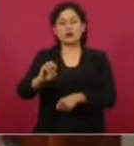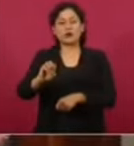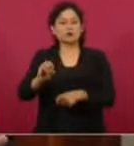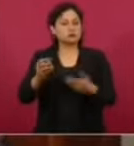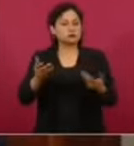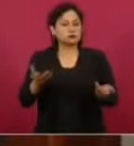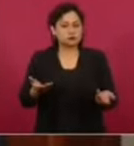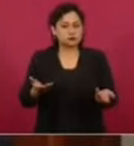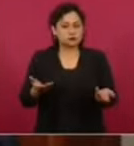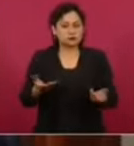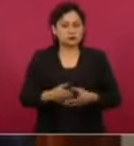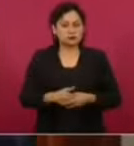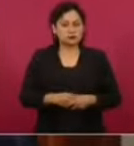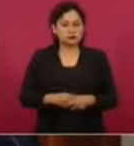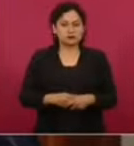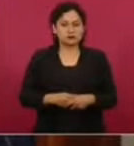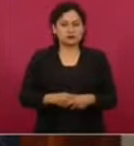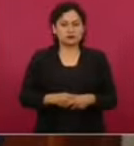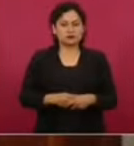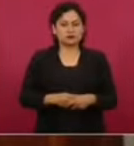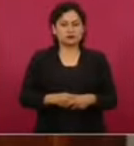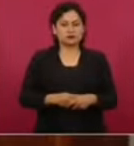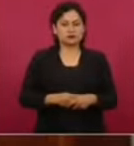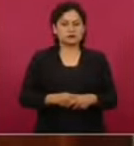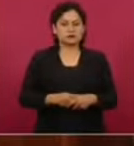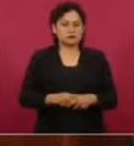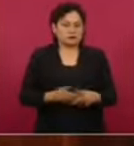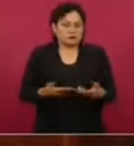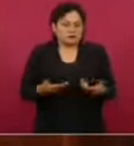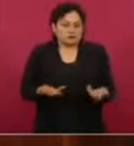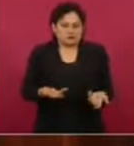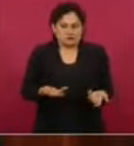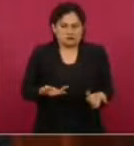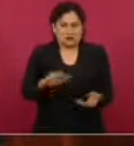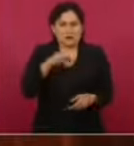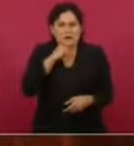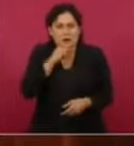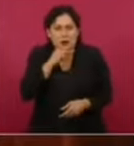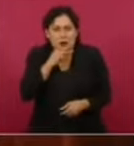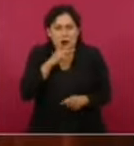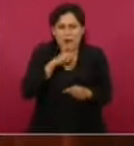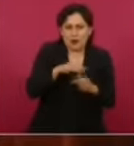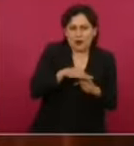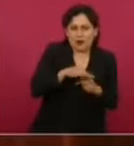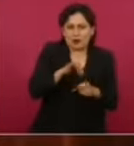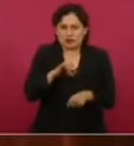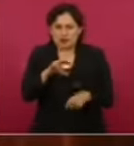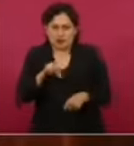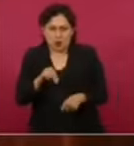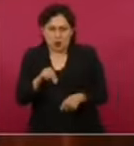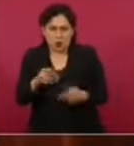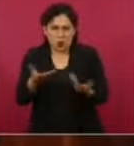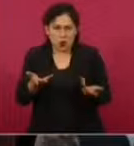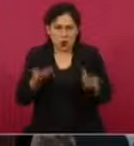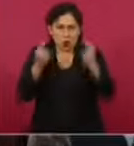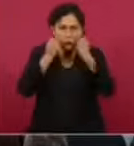pues no tendrían de qué preocuparse ahora si se les llama traidores